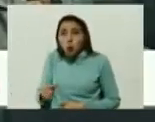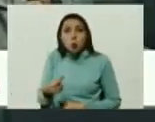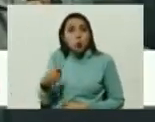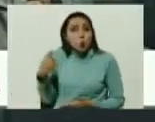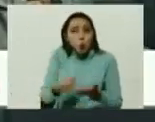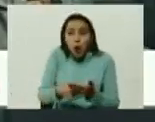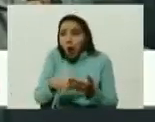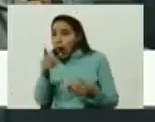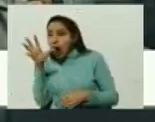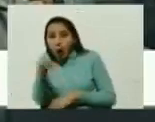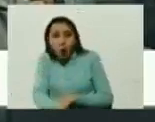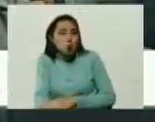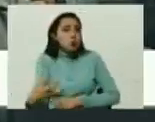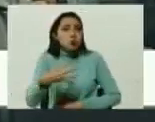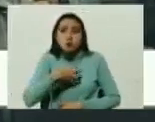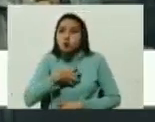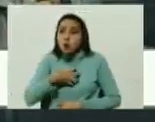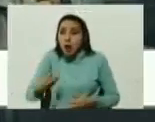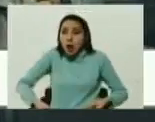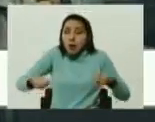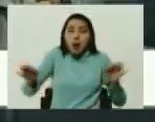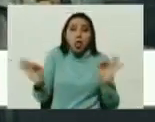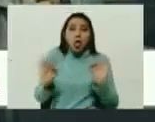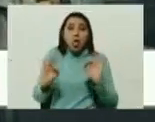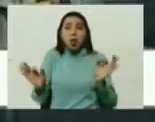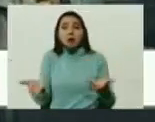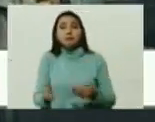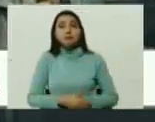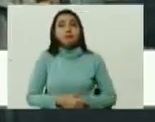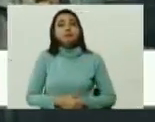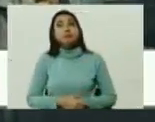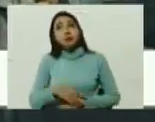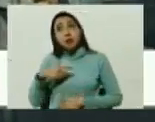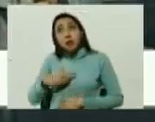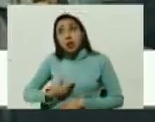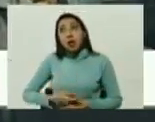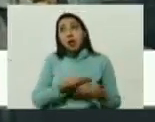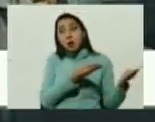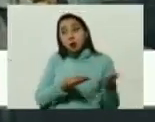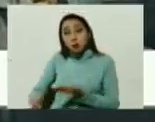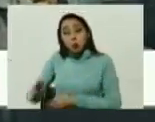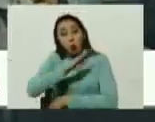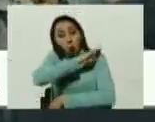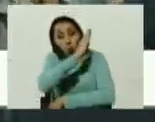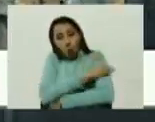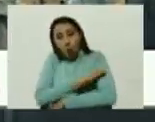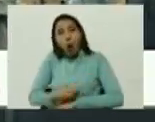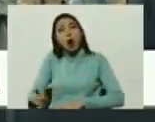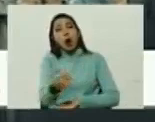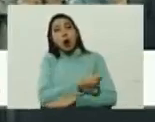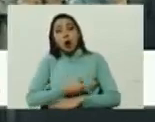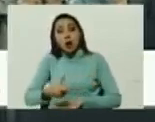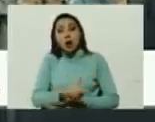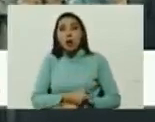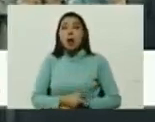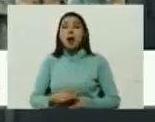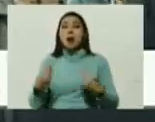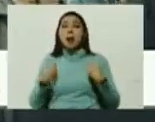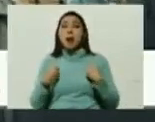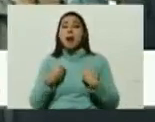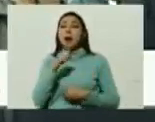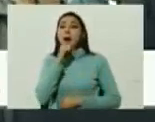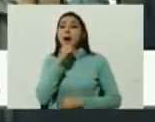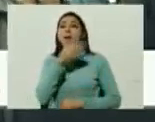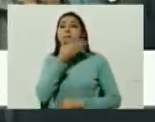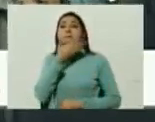eso exhortamos al poder ejecutivo a que siga haciendo esfuerzos para mejorar la calidad de vida de nuestros